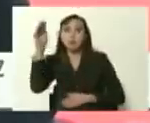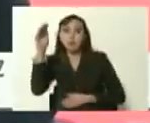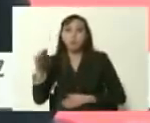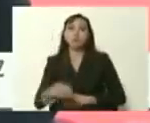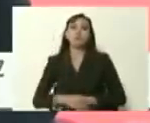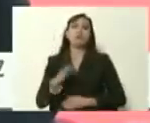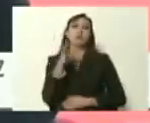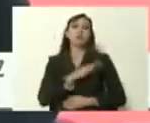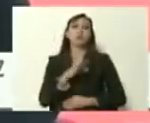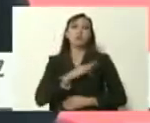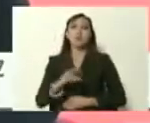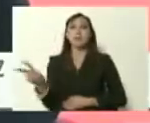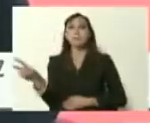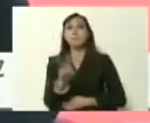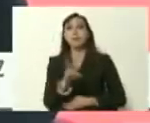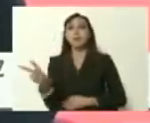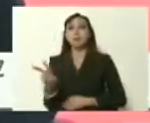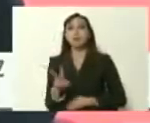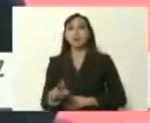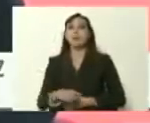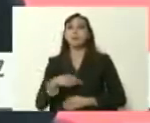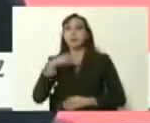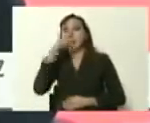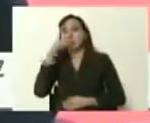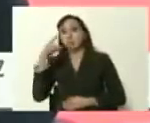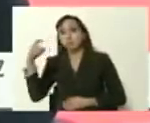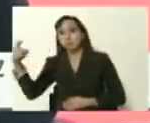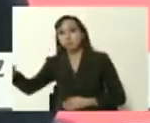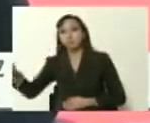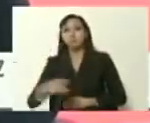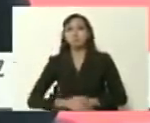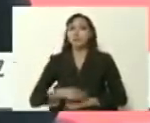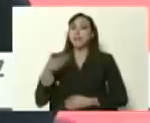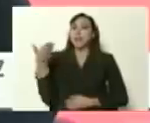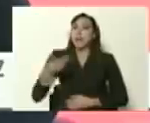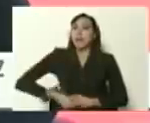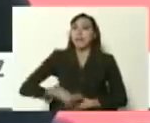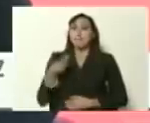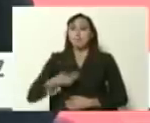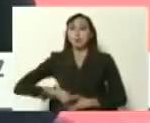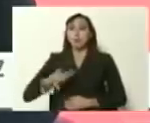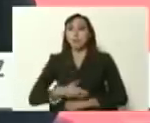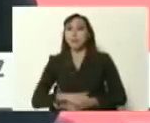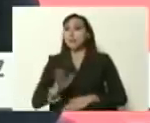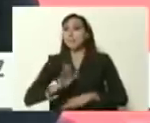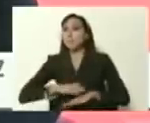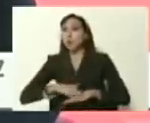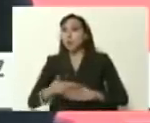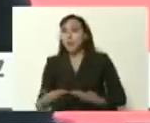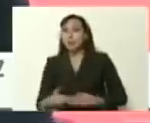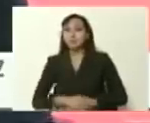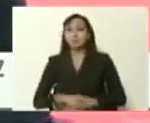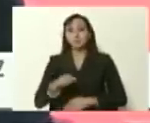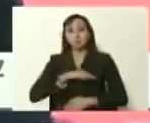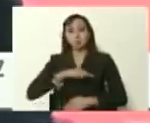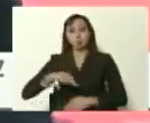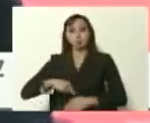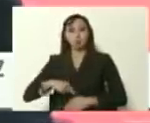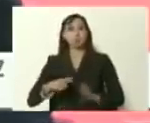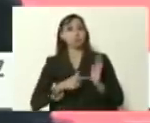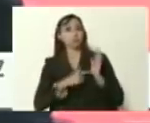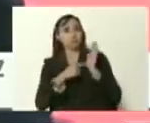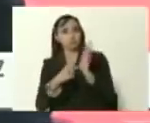sociedad venezolana para los próximos años. Es muy importante que nos reconozcamos